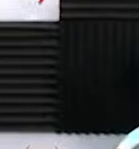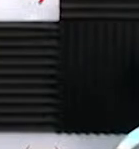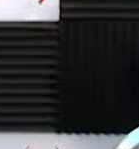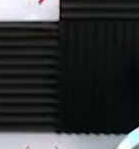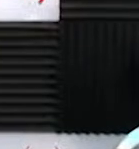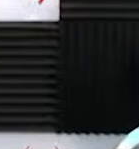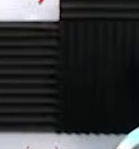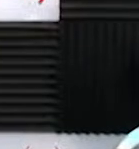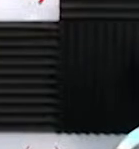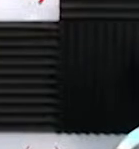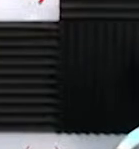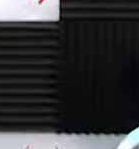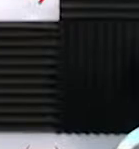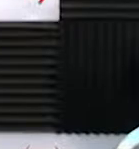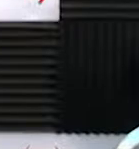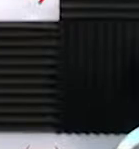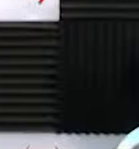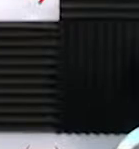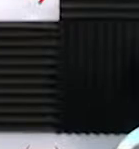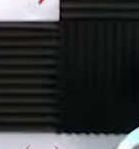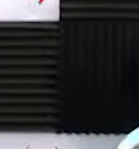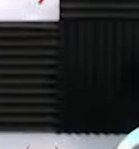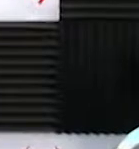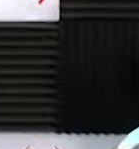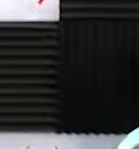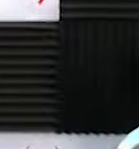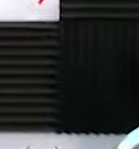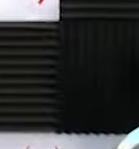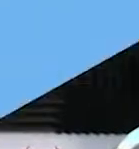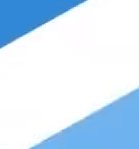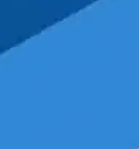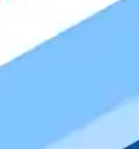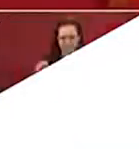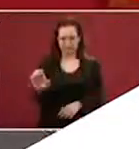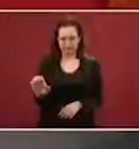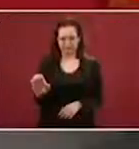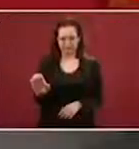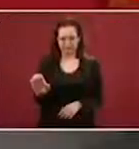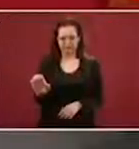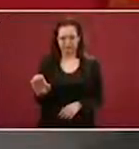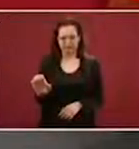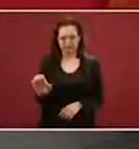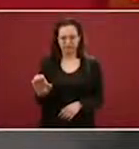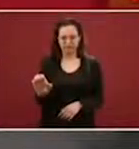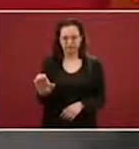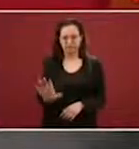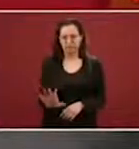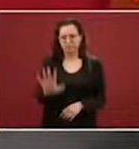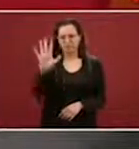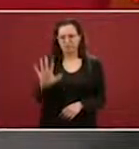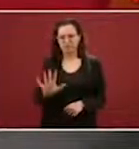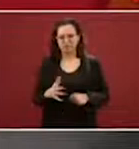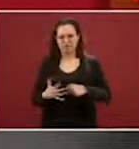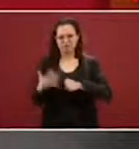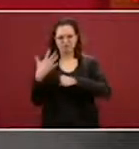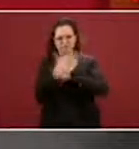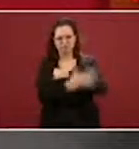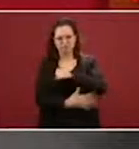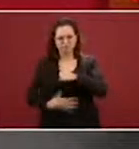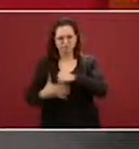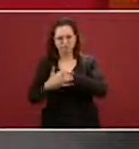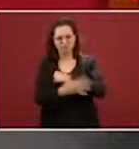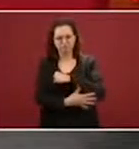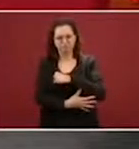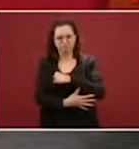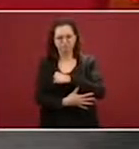las imágenes religiosas que le obsequia al pueblo son sus guaruras. El escudo protector